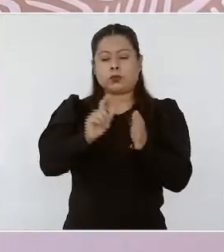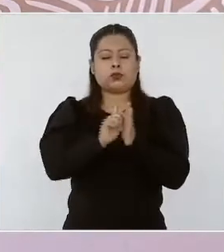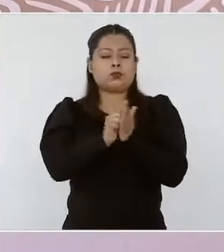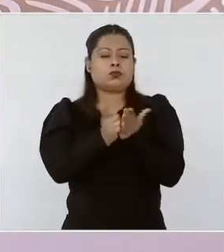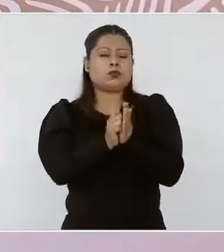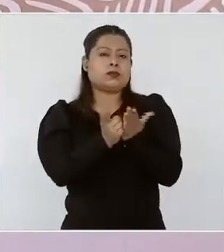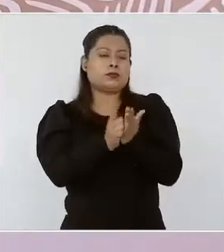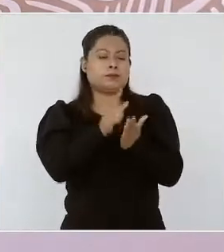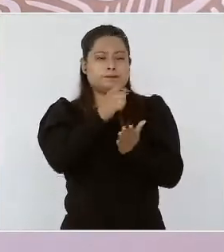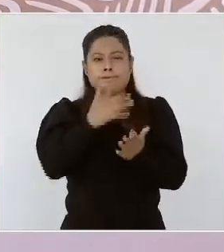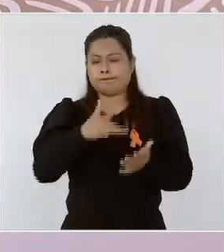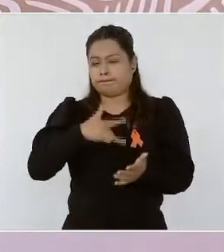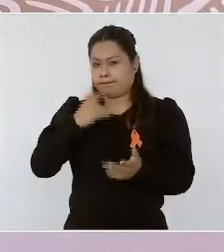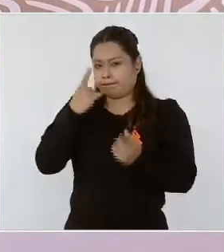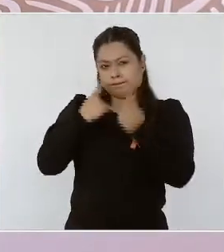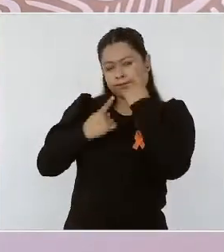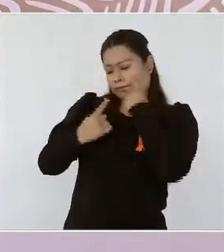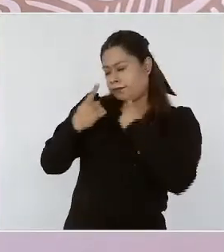te haya hecho llorar.